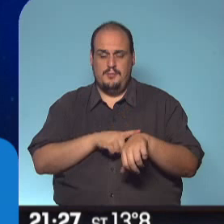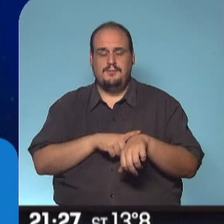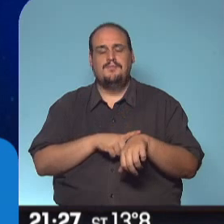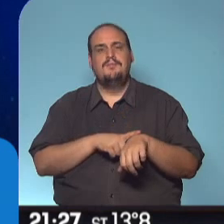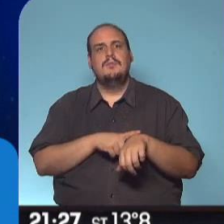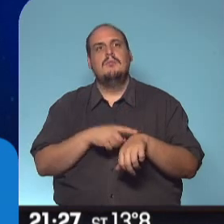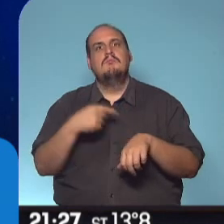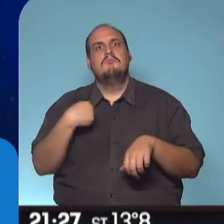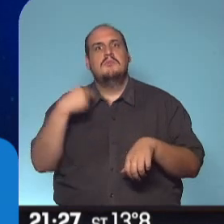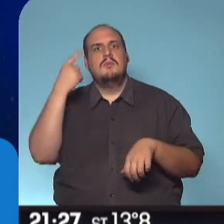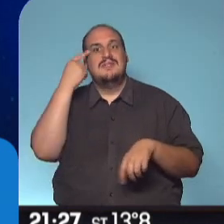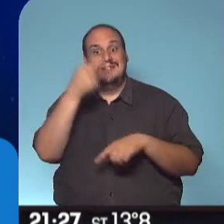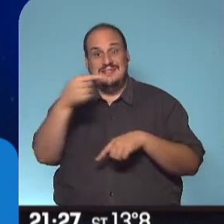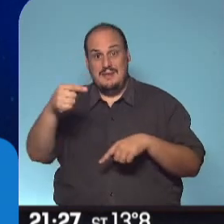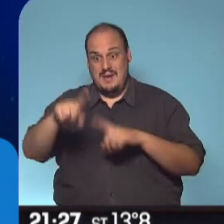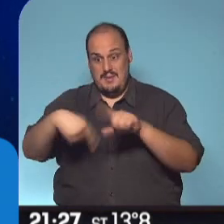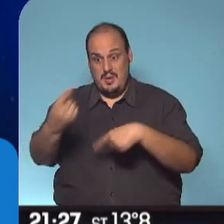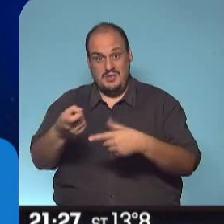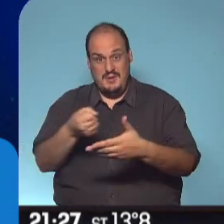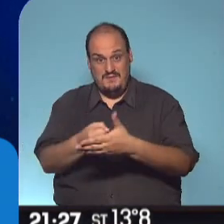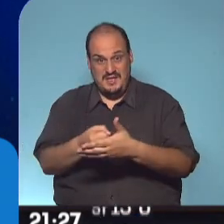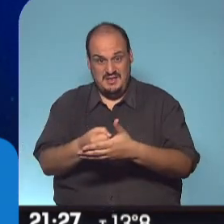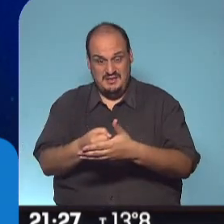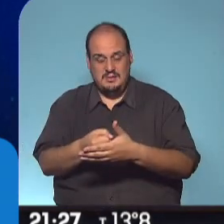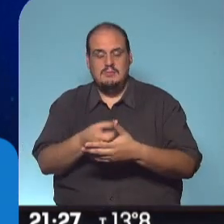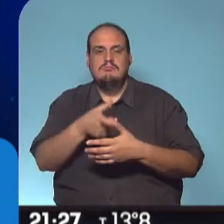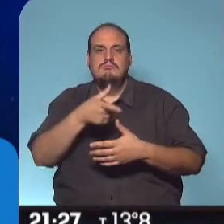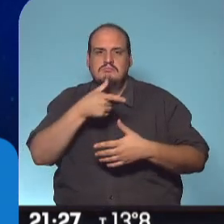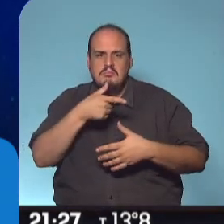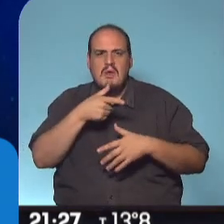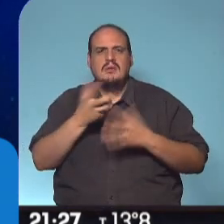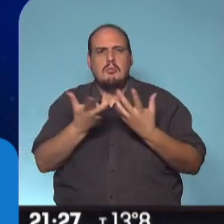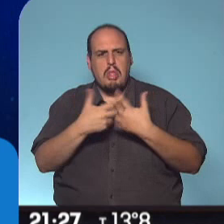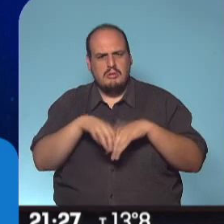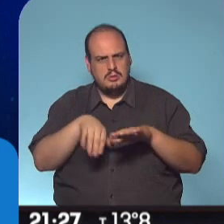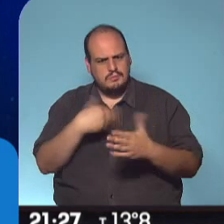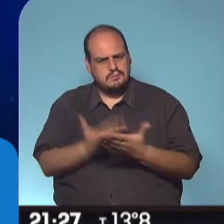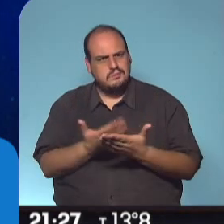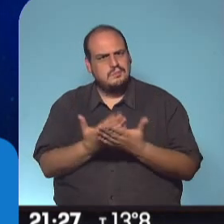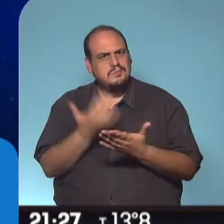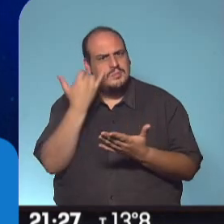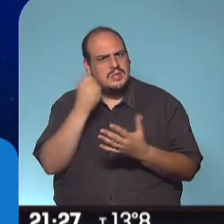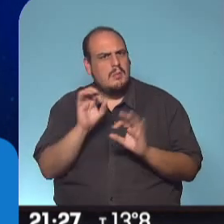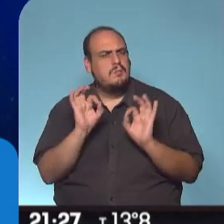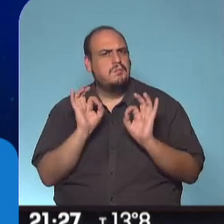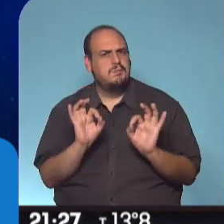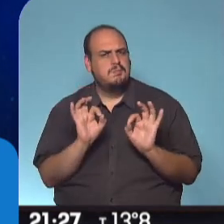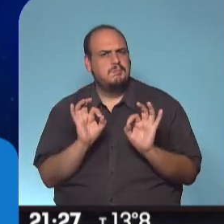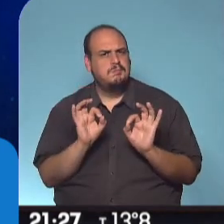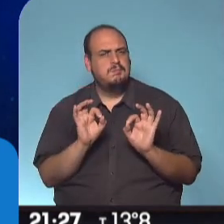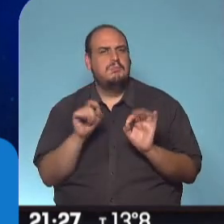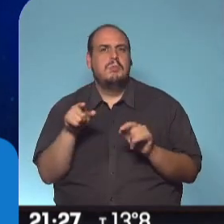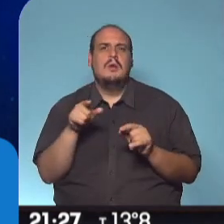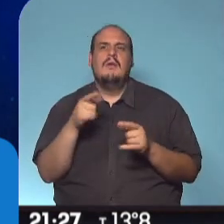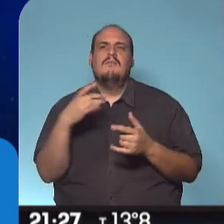que hacia fines de la semana que viene iba a estar en condiciones de presentar este proyecto, porque hacen falta bases